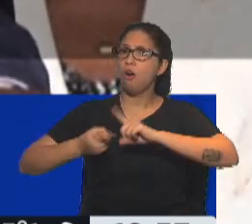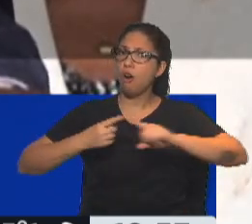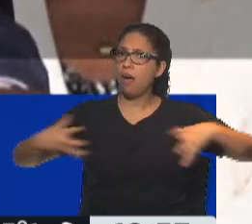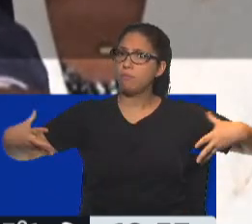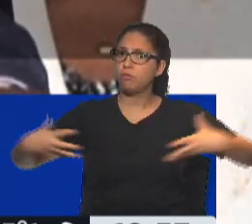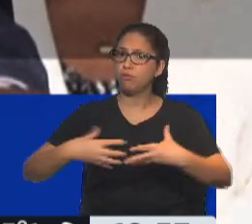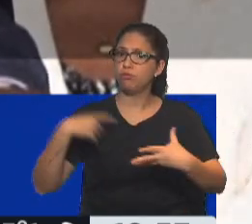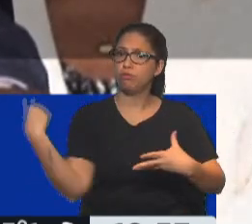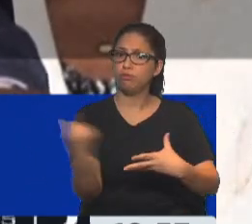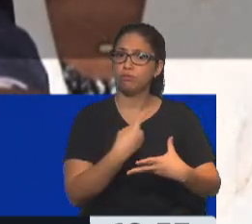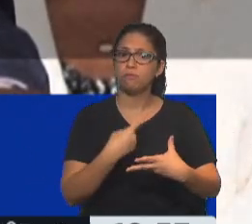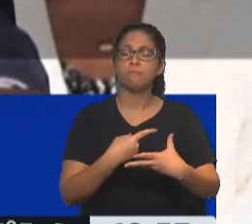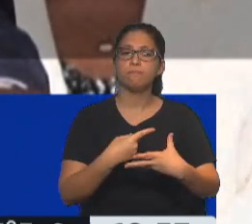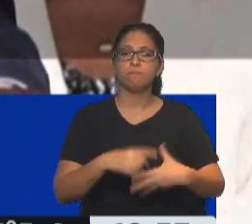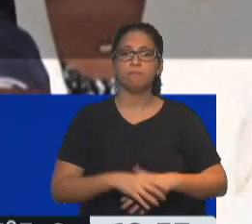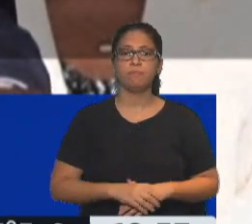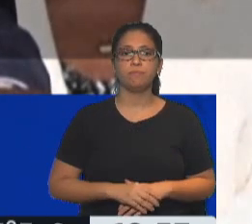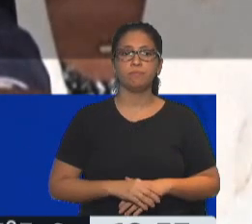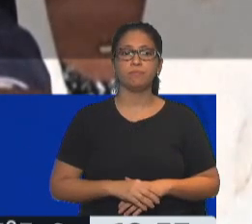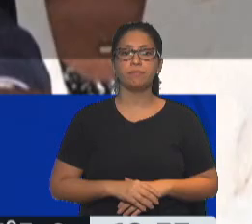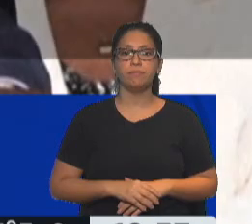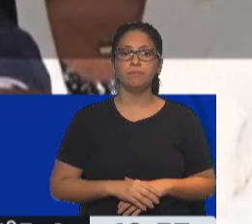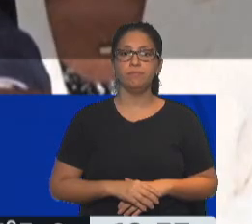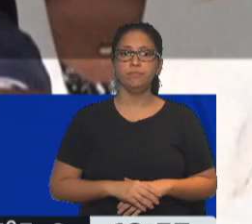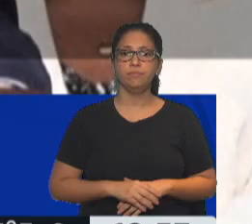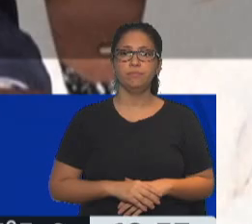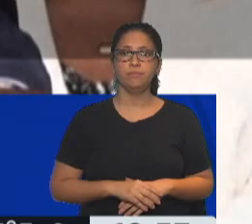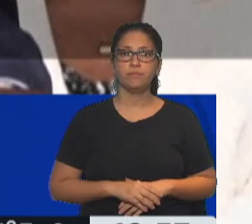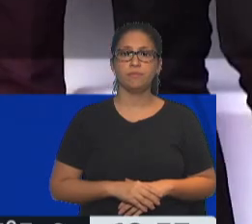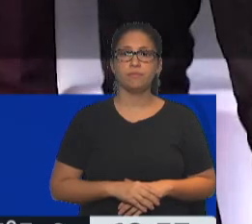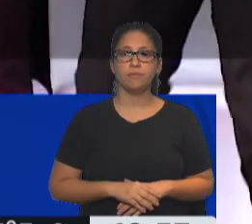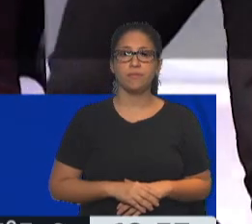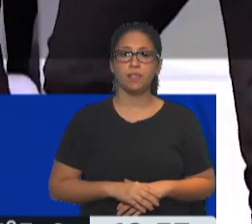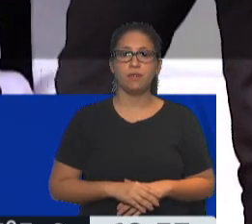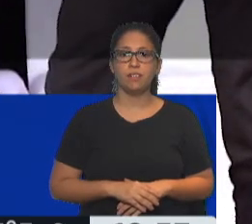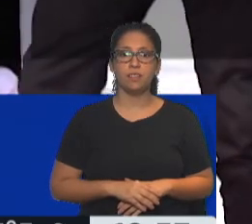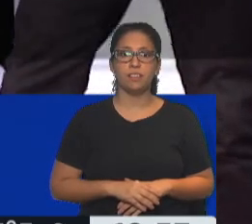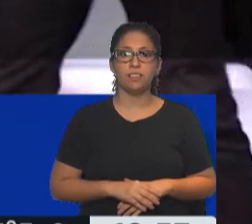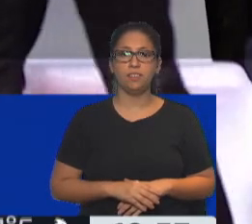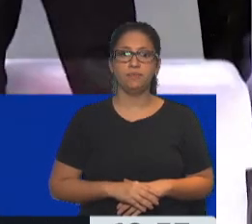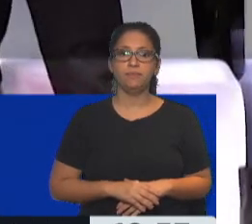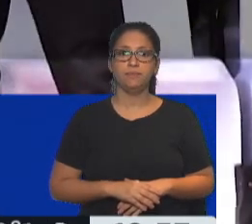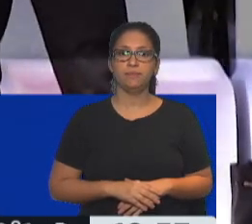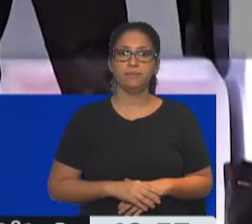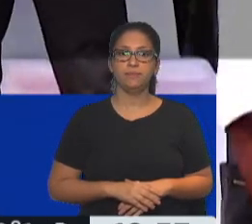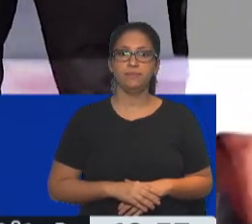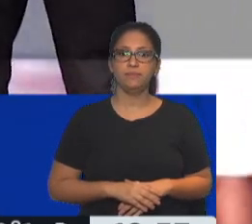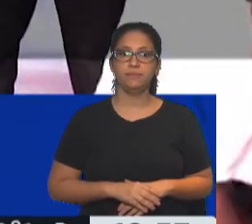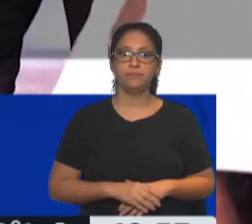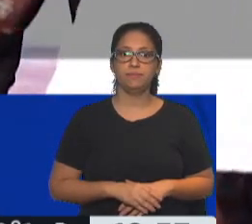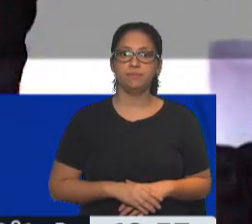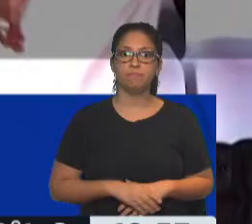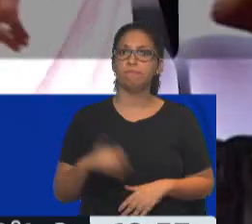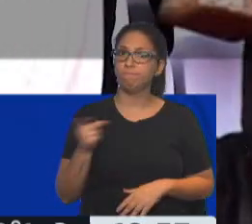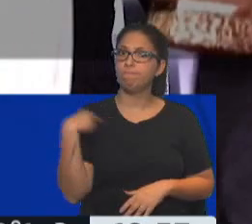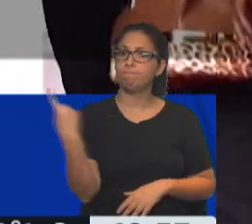and it shall subsequently be withdrawn. And I have agreed with these members